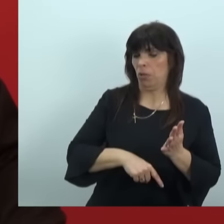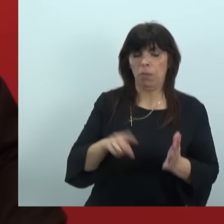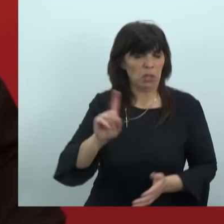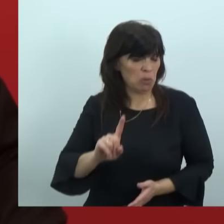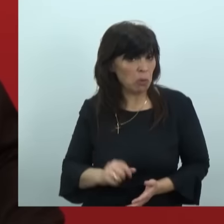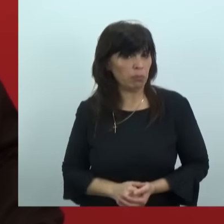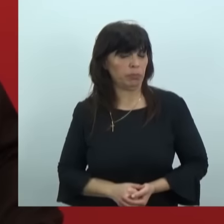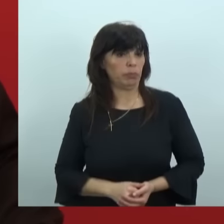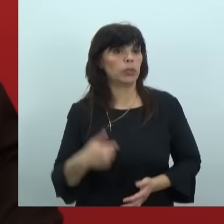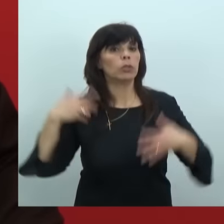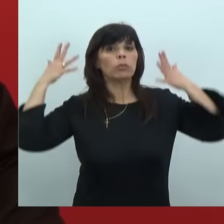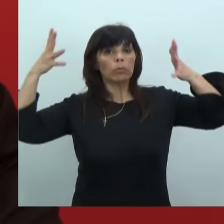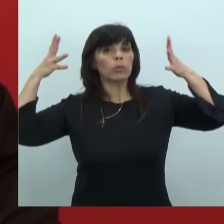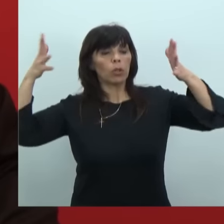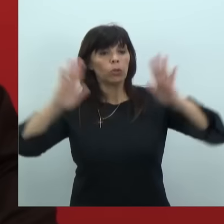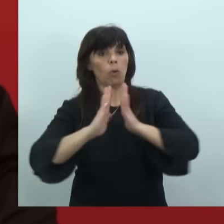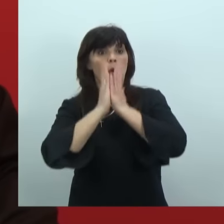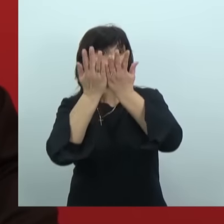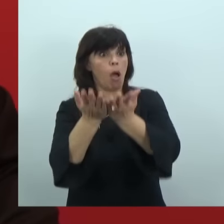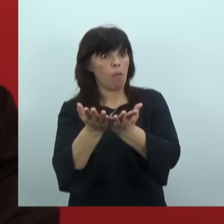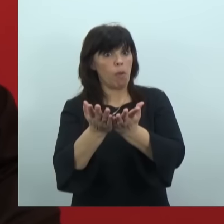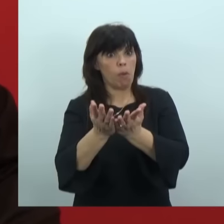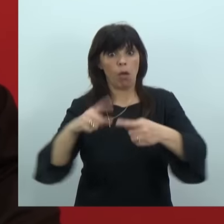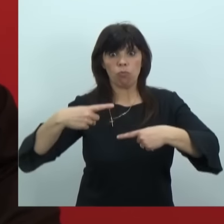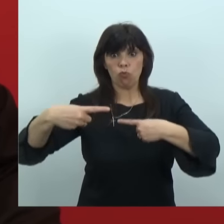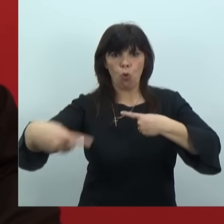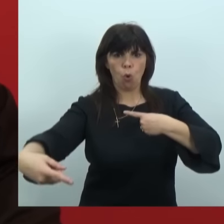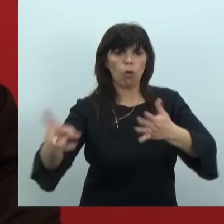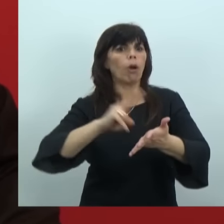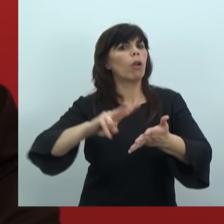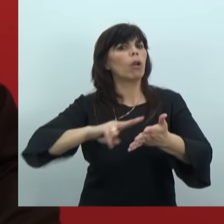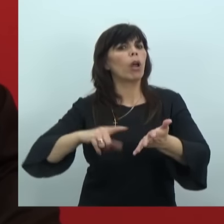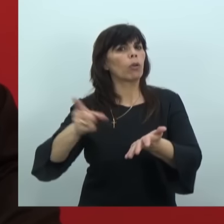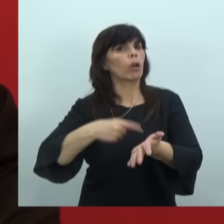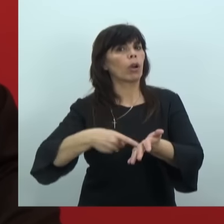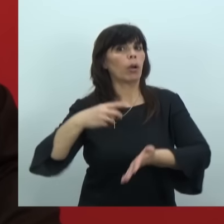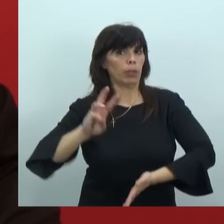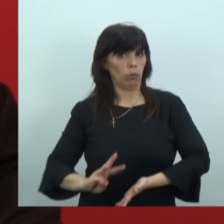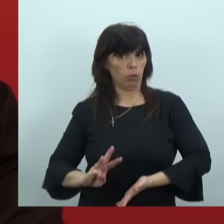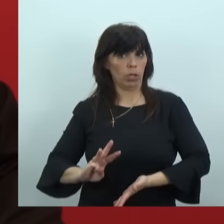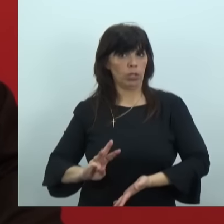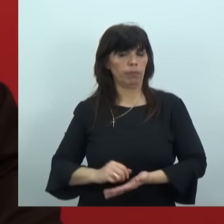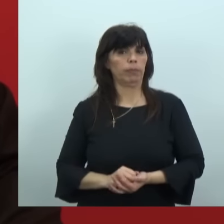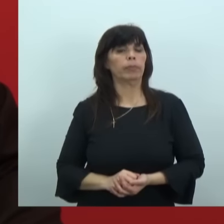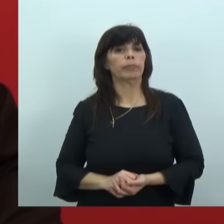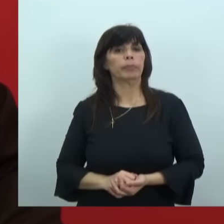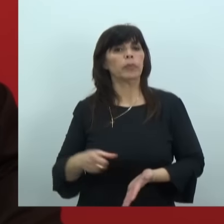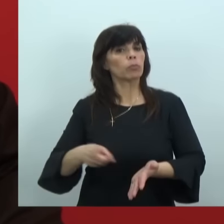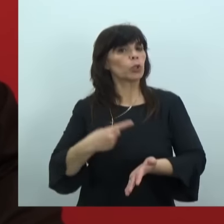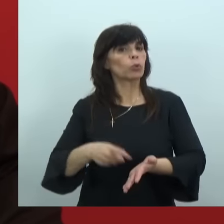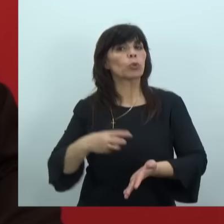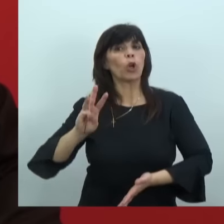recomiendo leer la Biblia todos los días mínimo 3 capítulos. Os lo recomiendo de todo corazón. 3 capítulos al